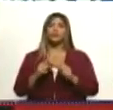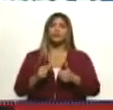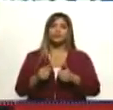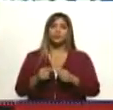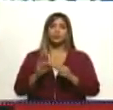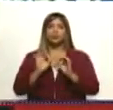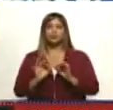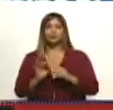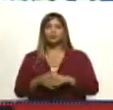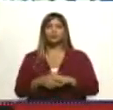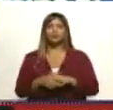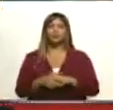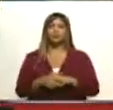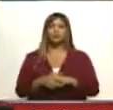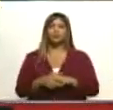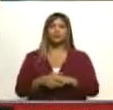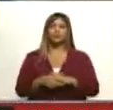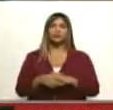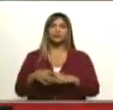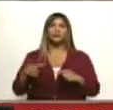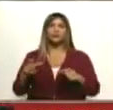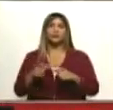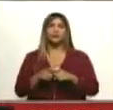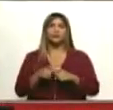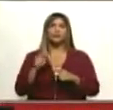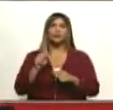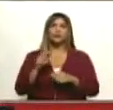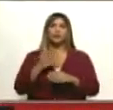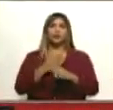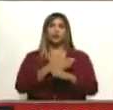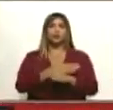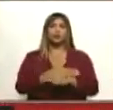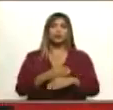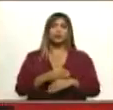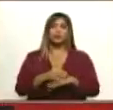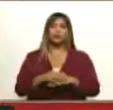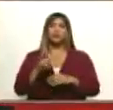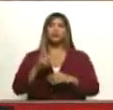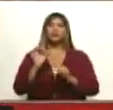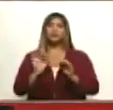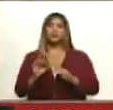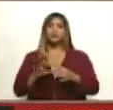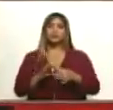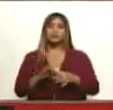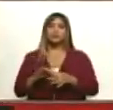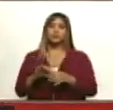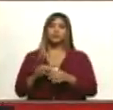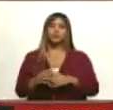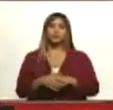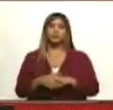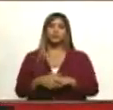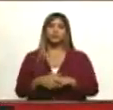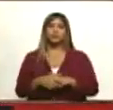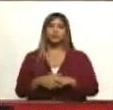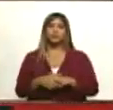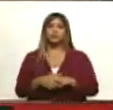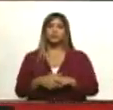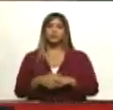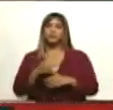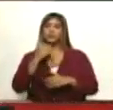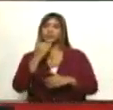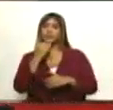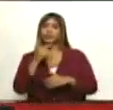formidable para el reencuentro de eso que en el pasado fue una gran unidad el acercamiento